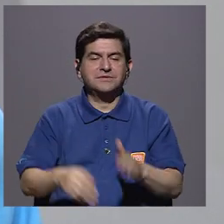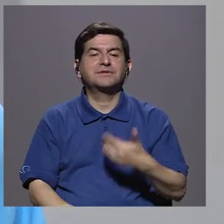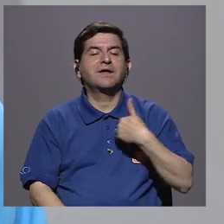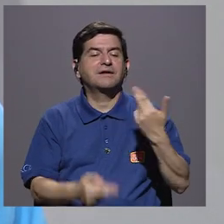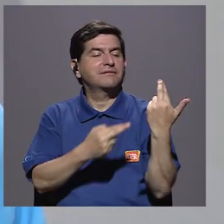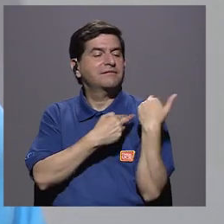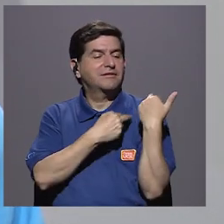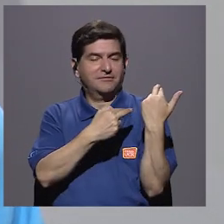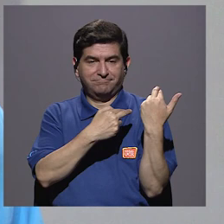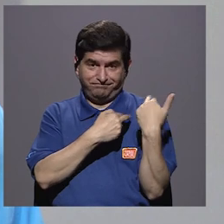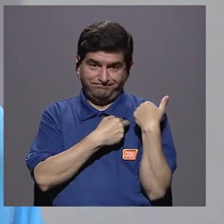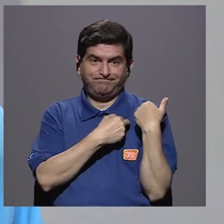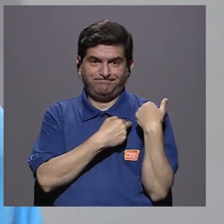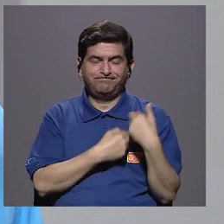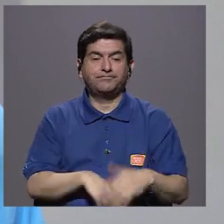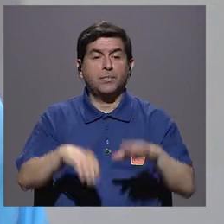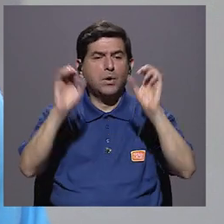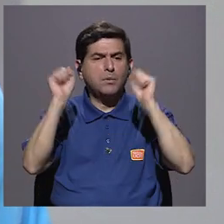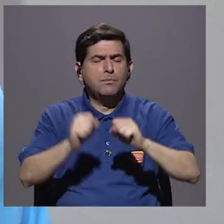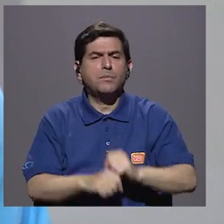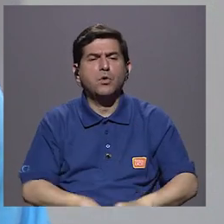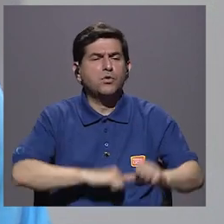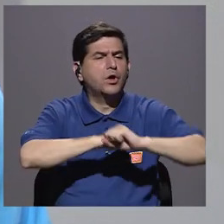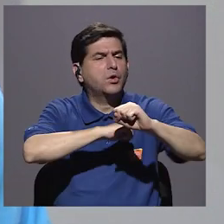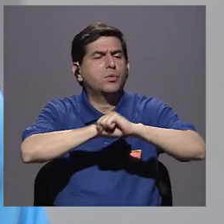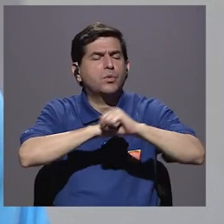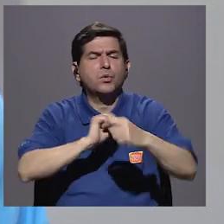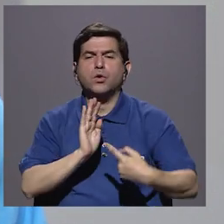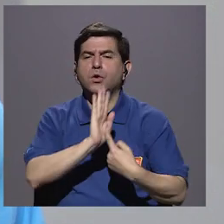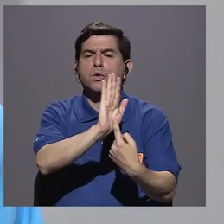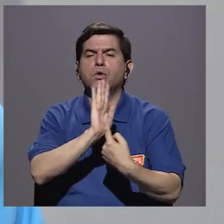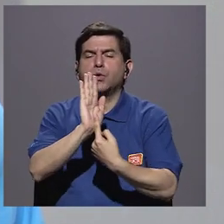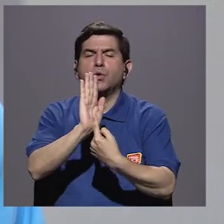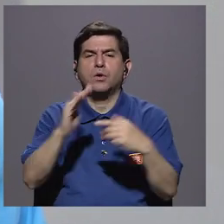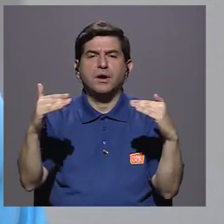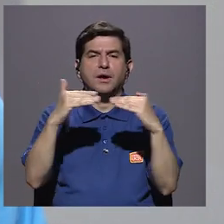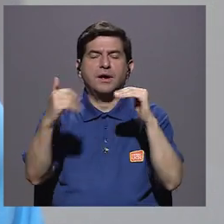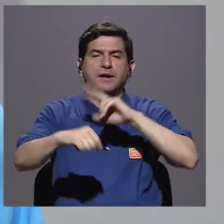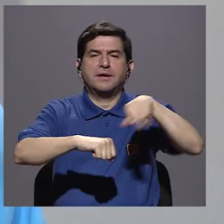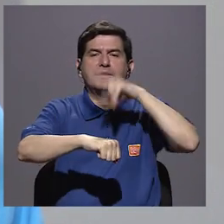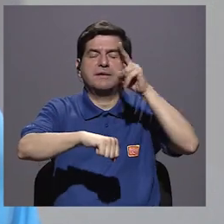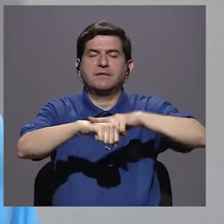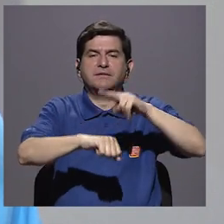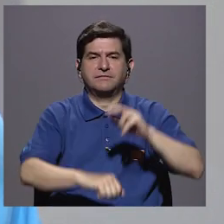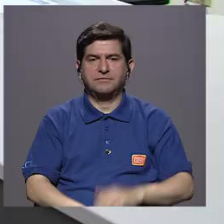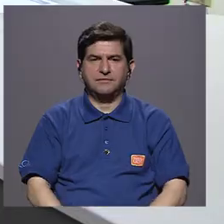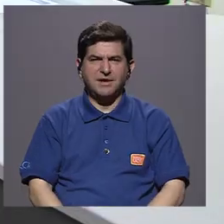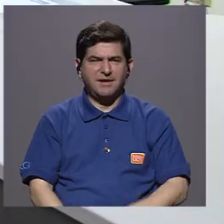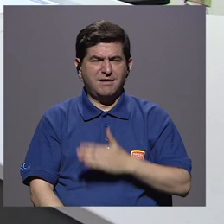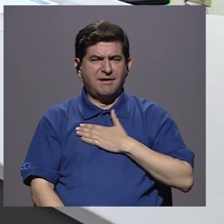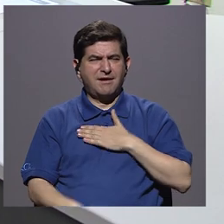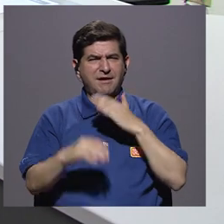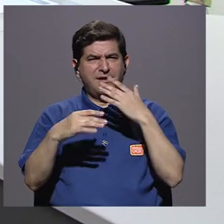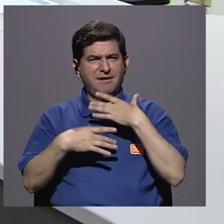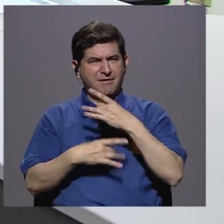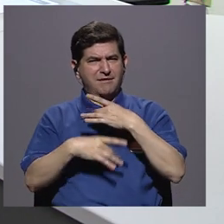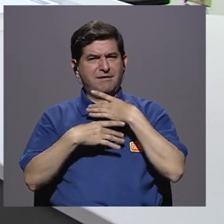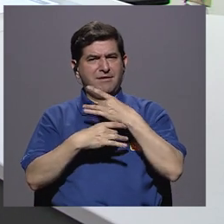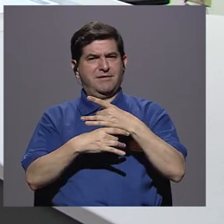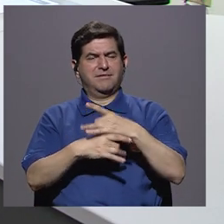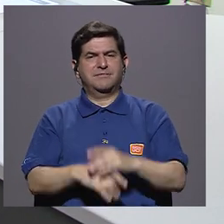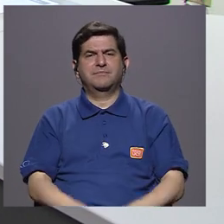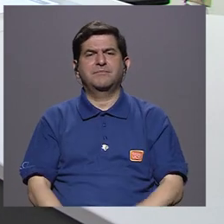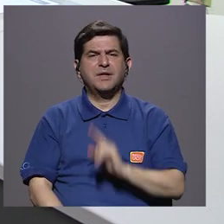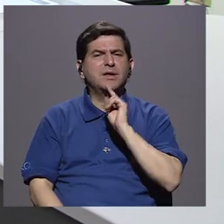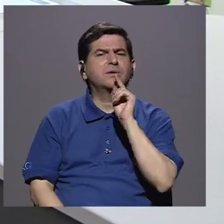ese deber, valga uh-huh. la redundancia, de poder publicitar y proyectarlos a nivel nacional. Uh-huh. Y me llama la atención,